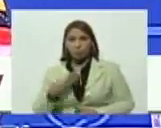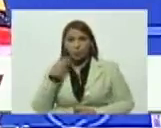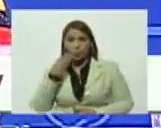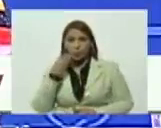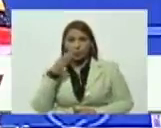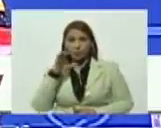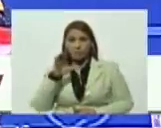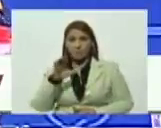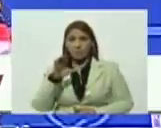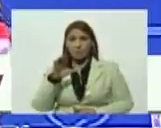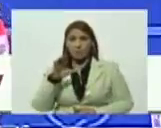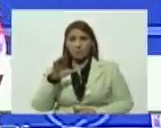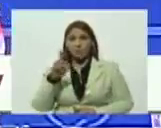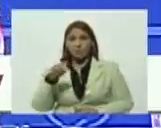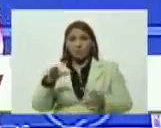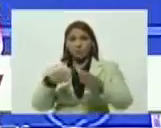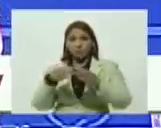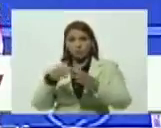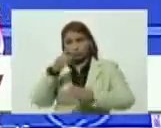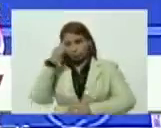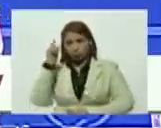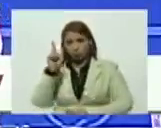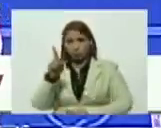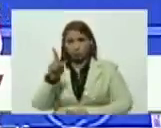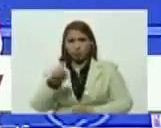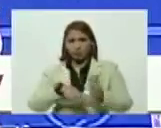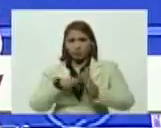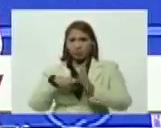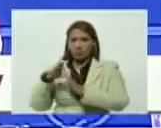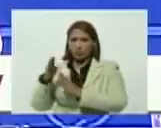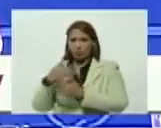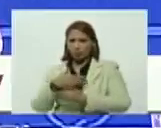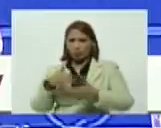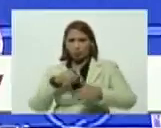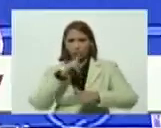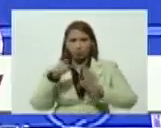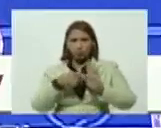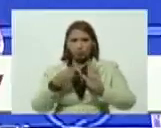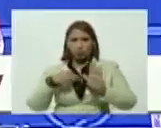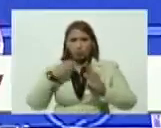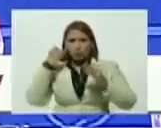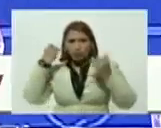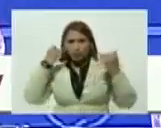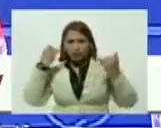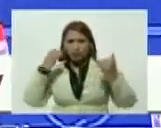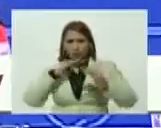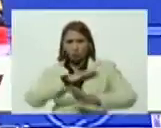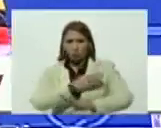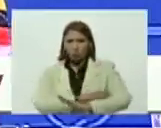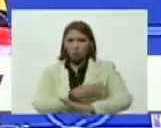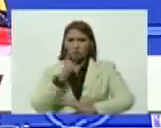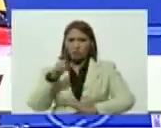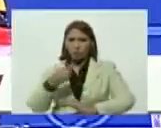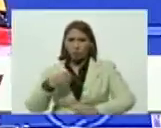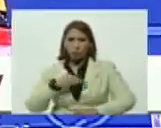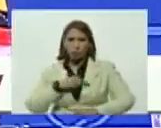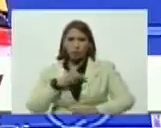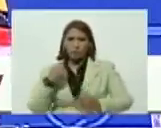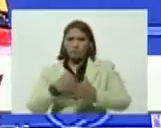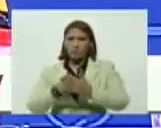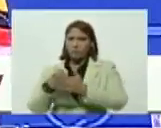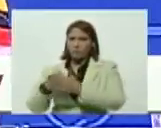Partido Socialista Unido de Venezuela el desarrollo pleno con nuestros ideales, con nuestra convicción, con nuestra lucha, con